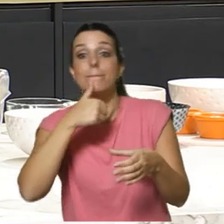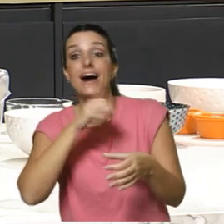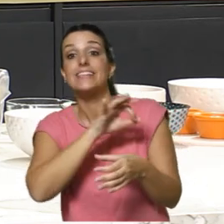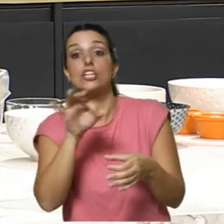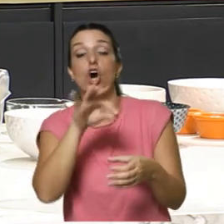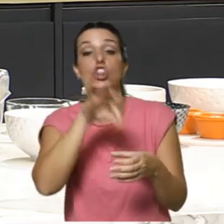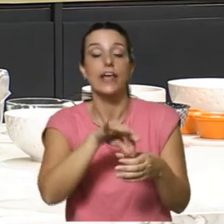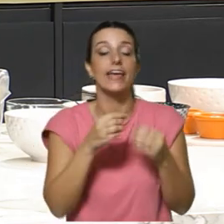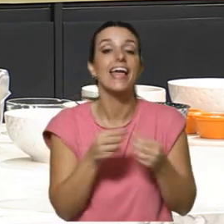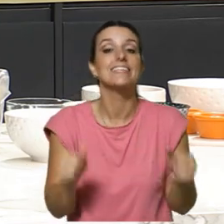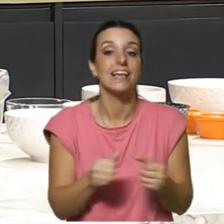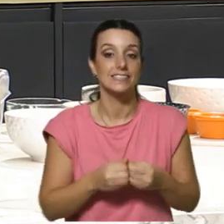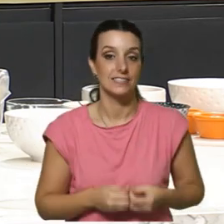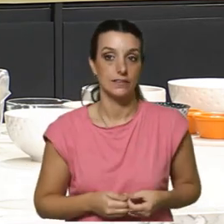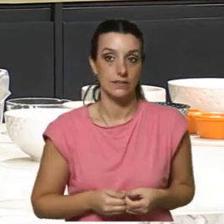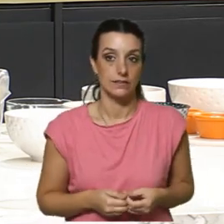eso?